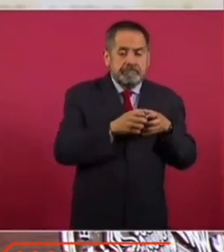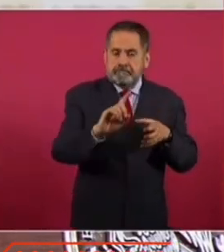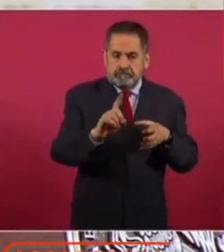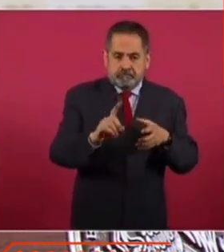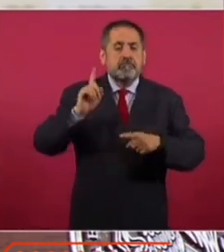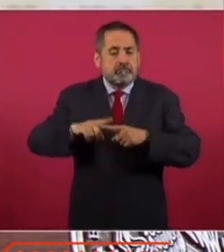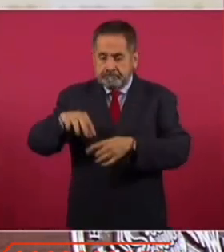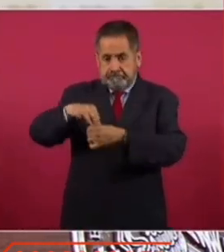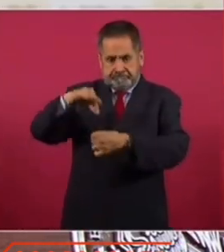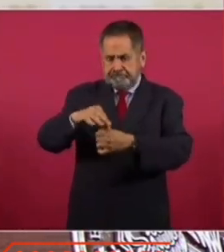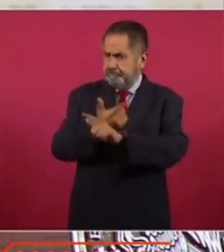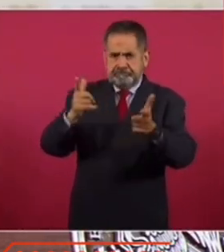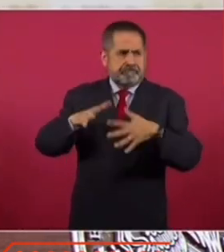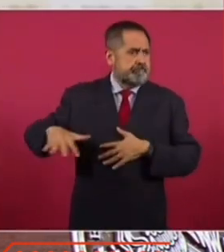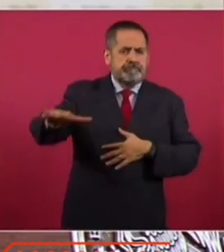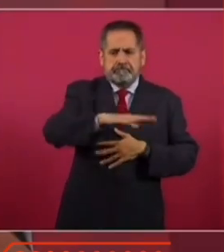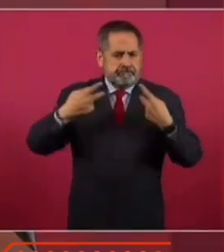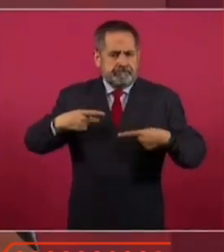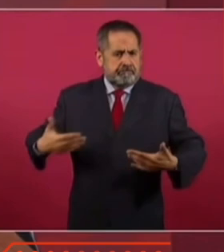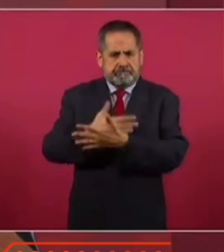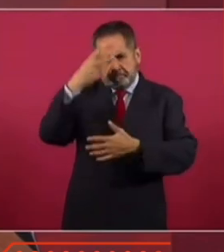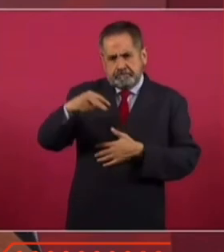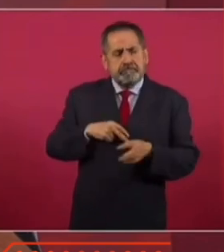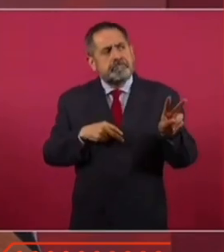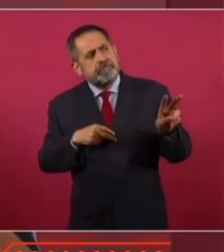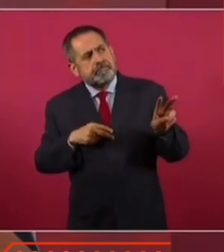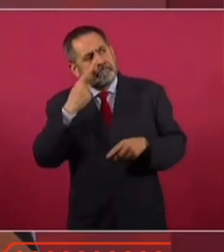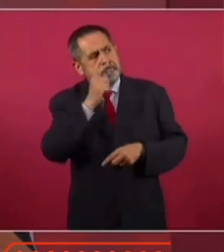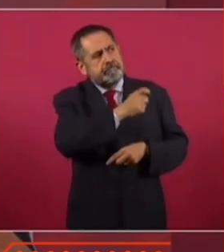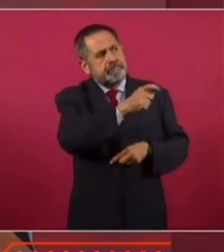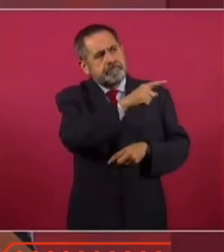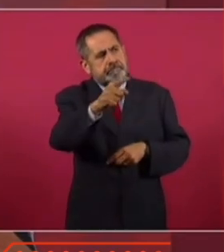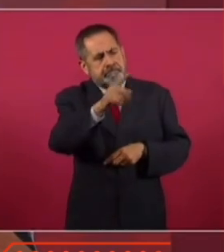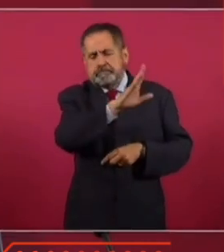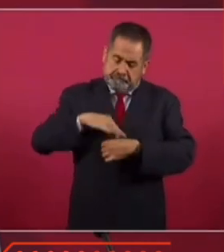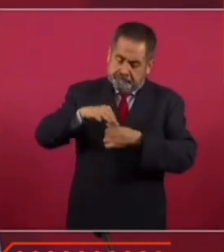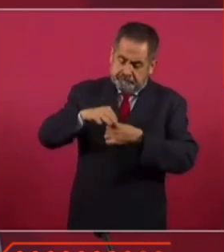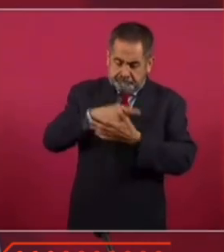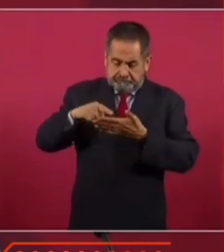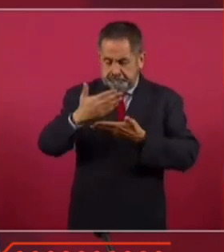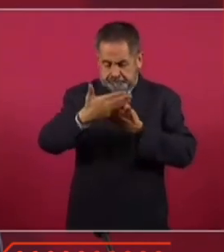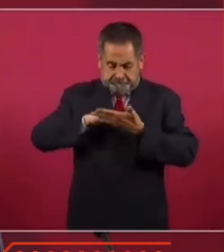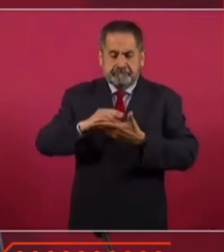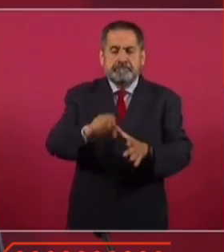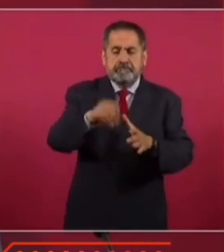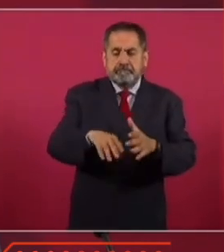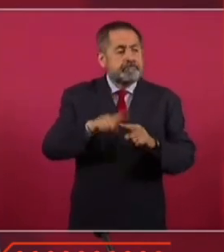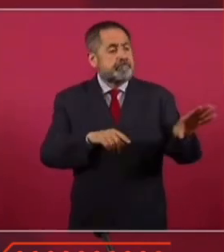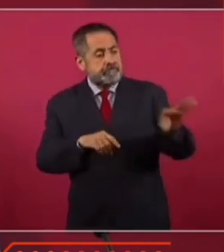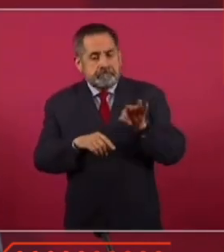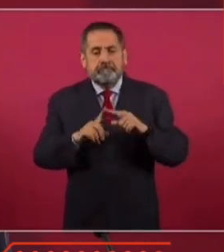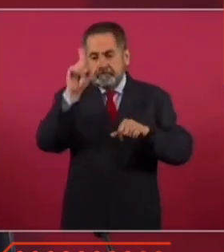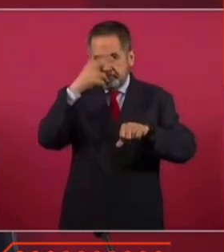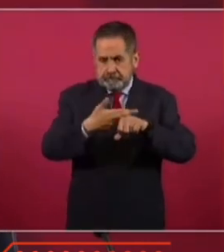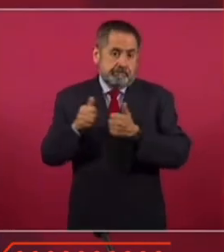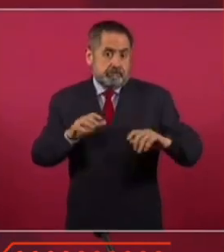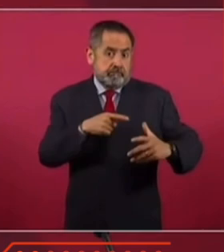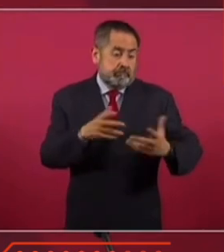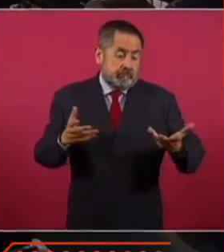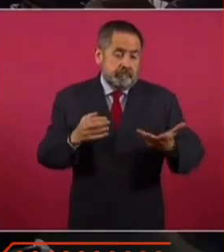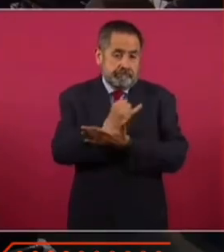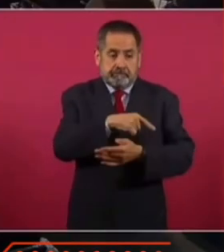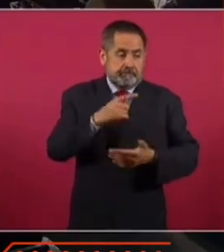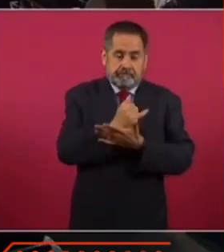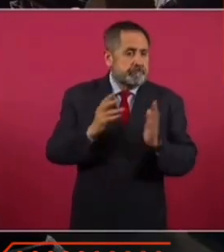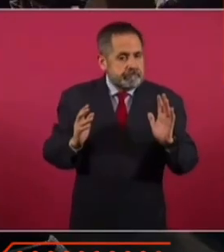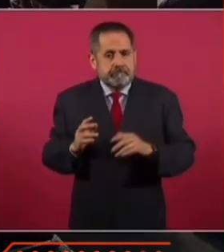directo, todos los mexicanos puedan elegir a quienes van a formar parte de este poder electoral autónomo